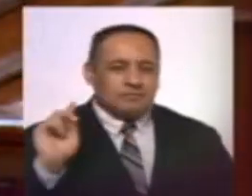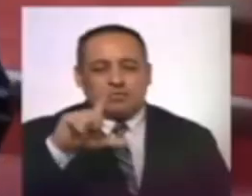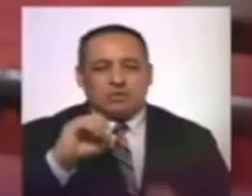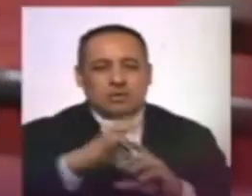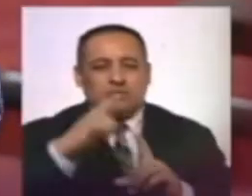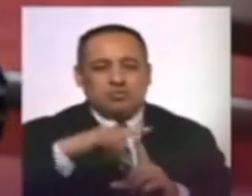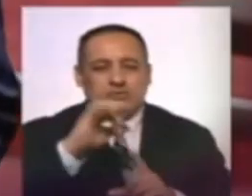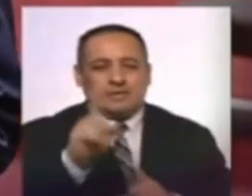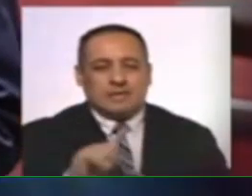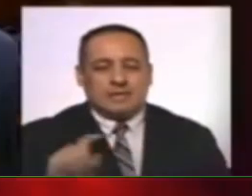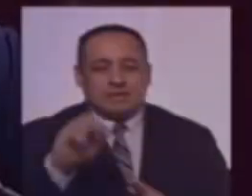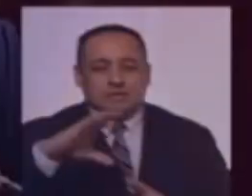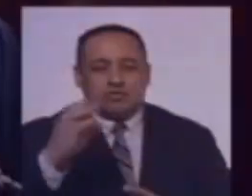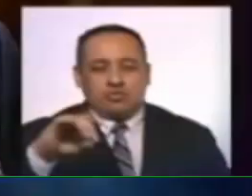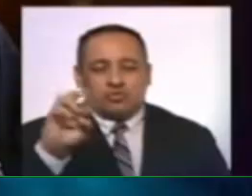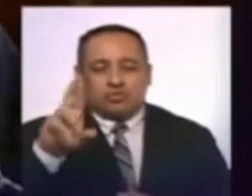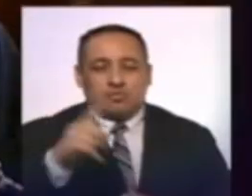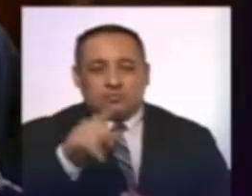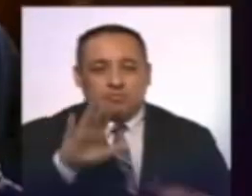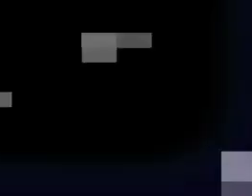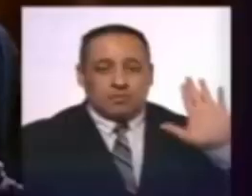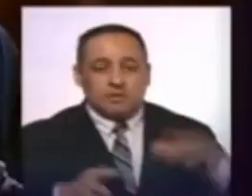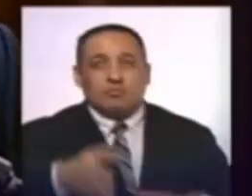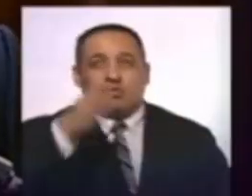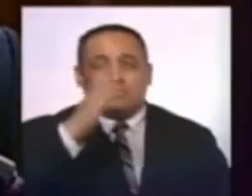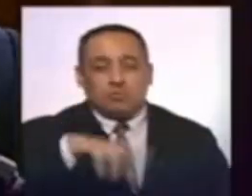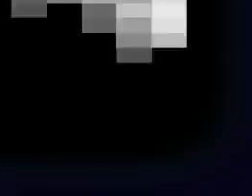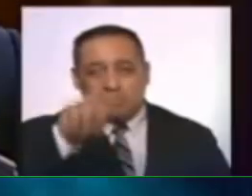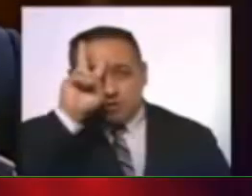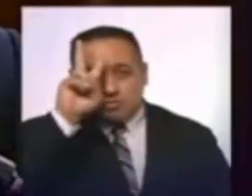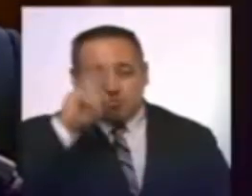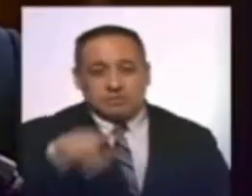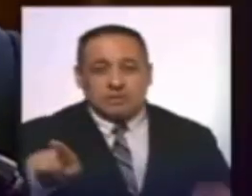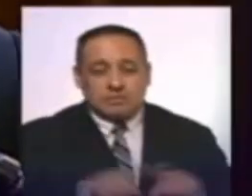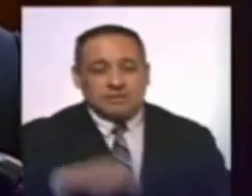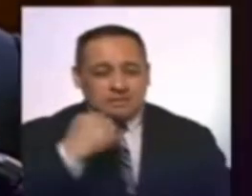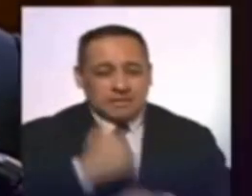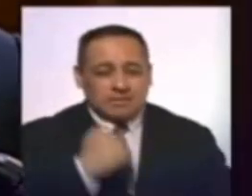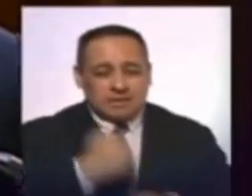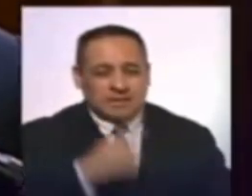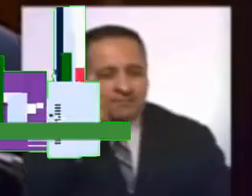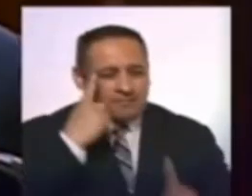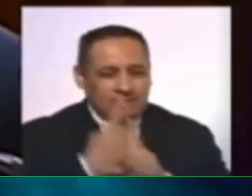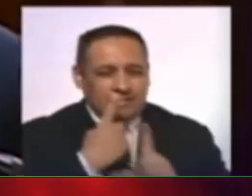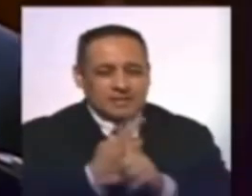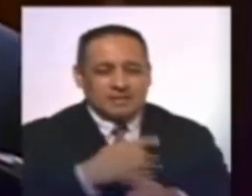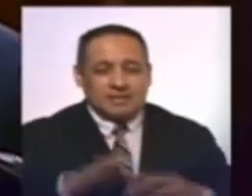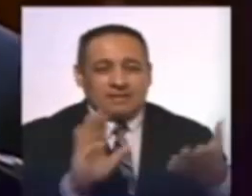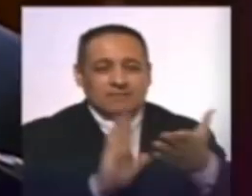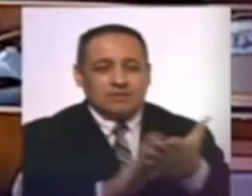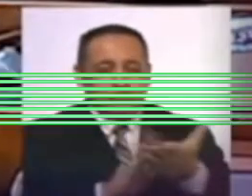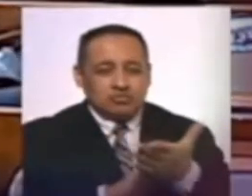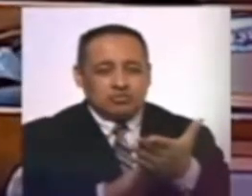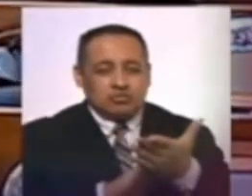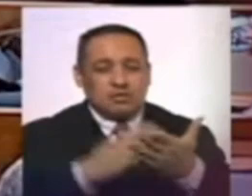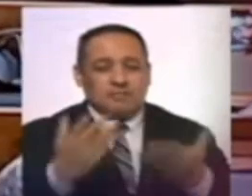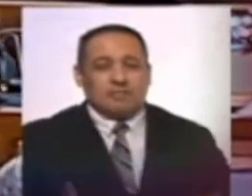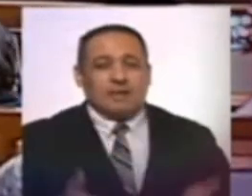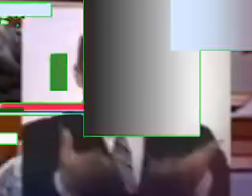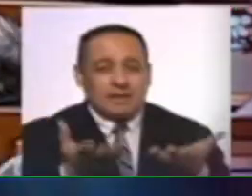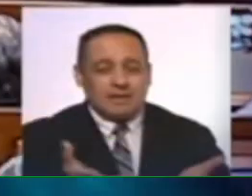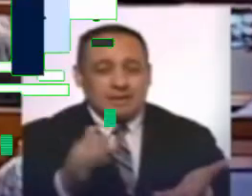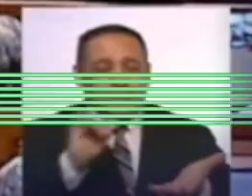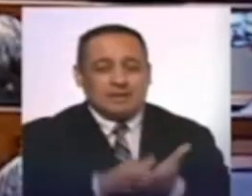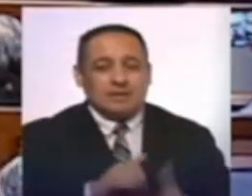encima. ¿Promete usted, por Dios y por la patria, ejercer fielmente el cargo de defensor del pueblo para el que